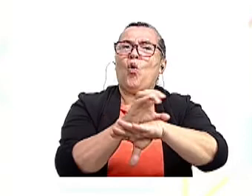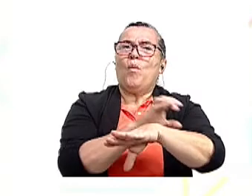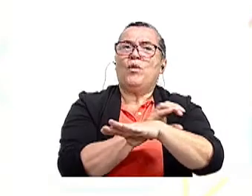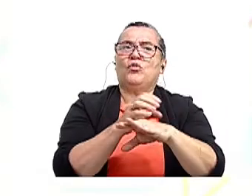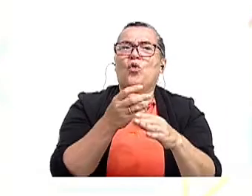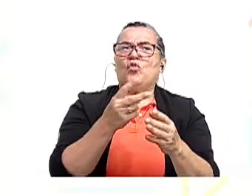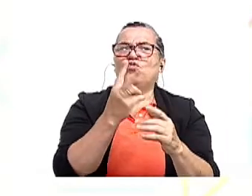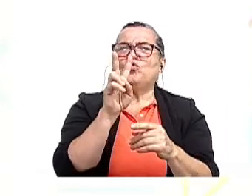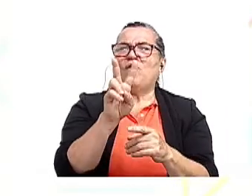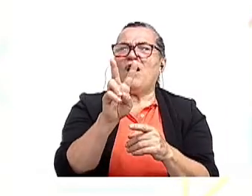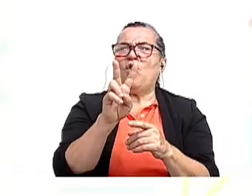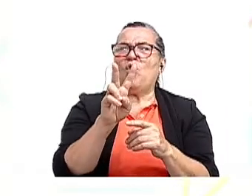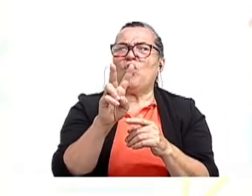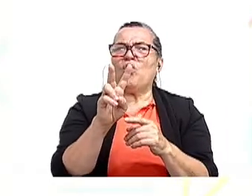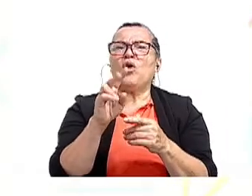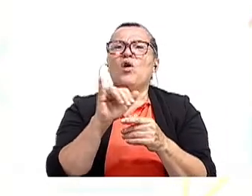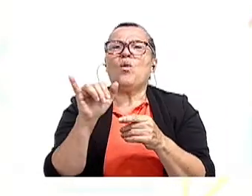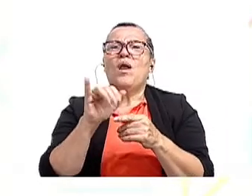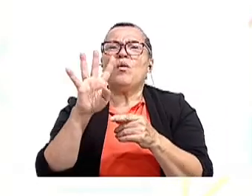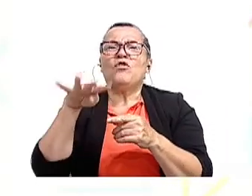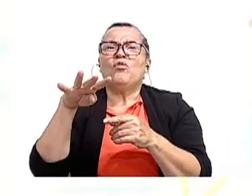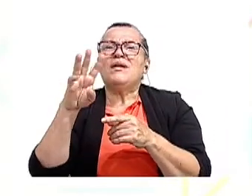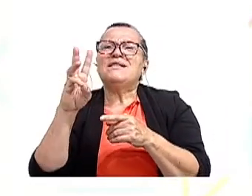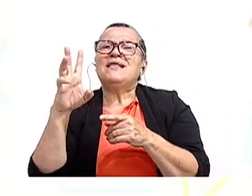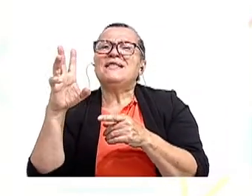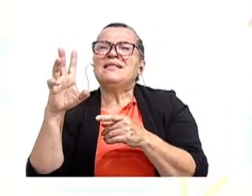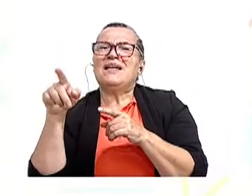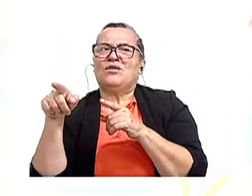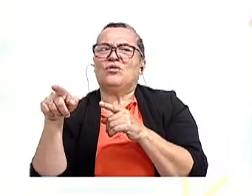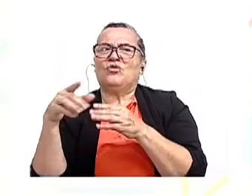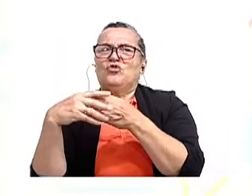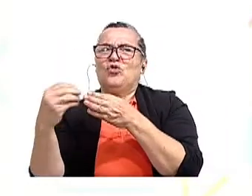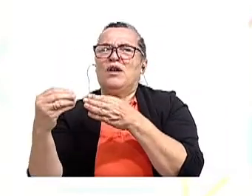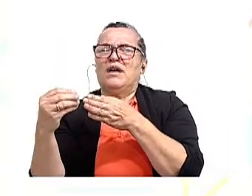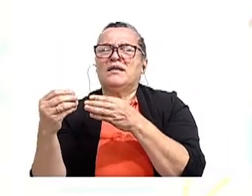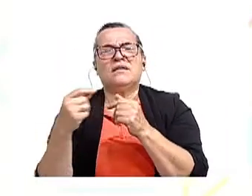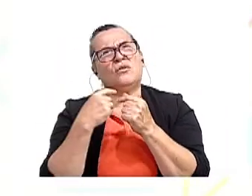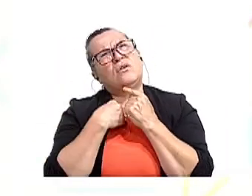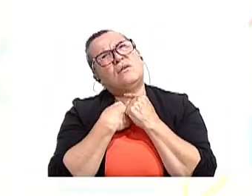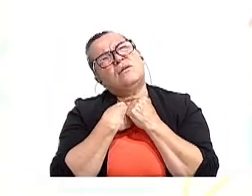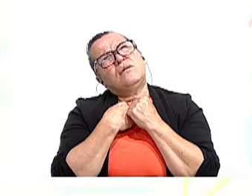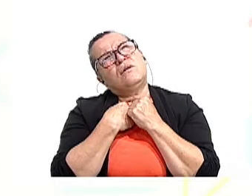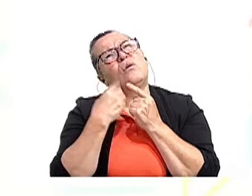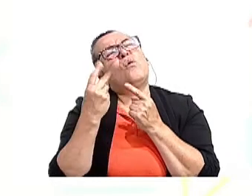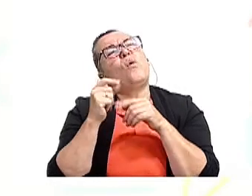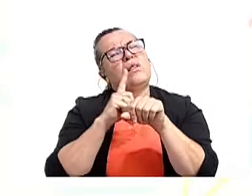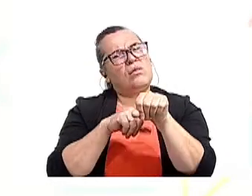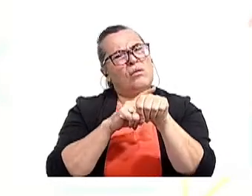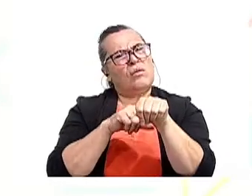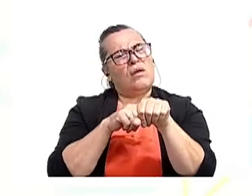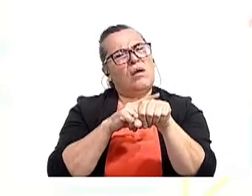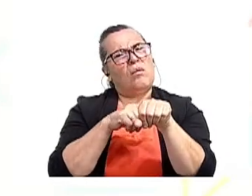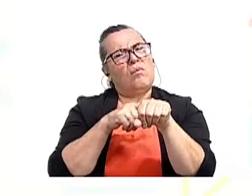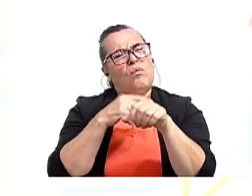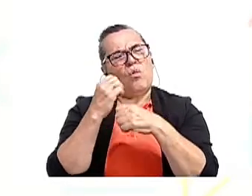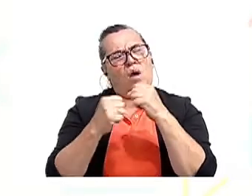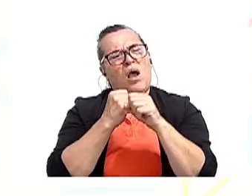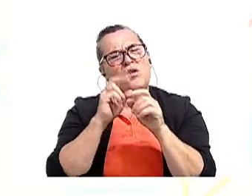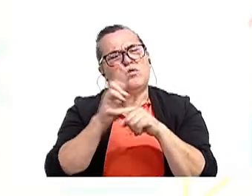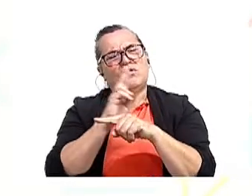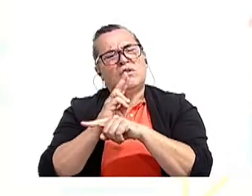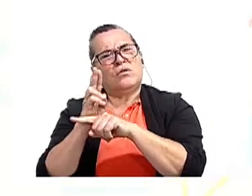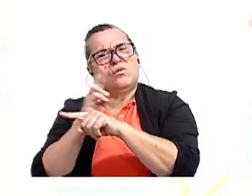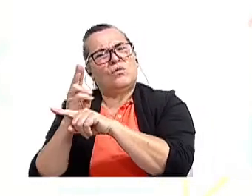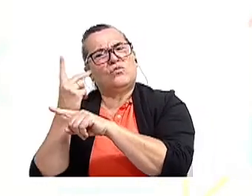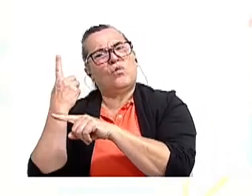valor sea de $4.600. Podríamos preguntarnos, ¿cuántos años tendrá de uso el equipo